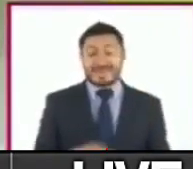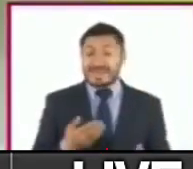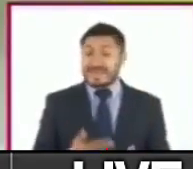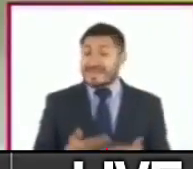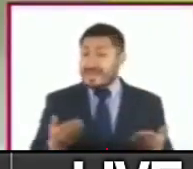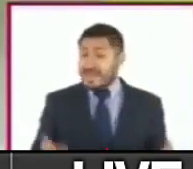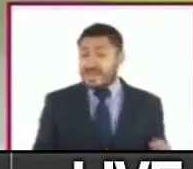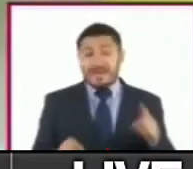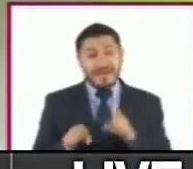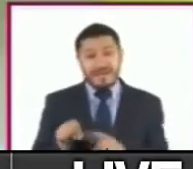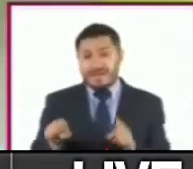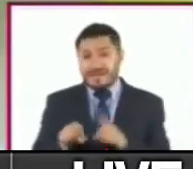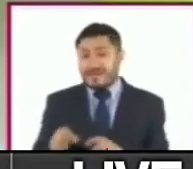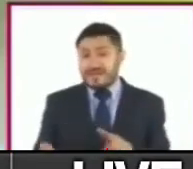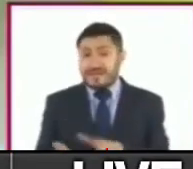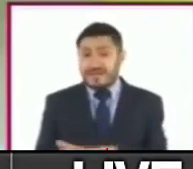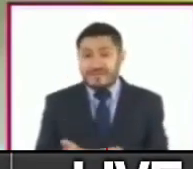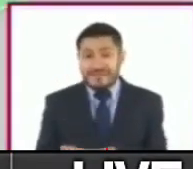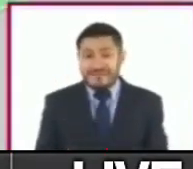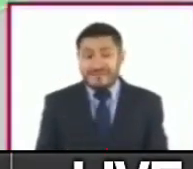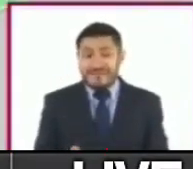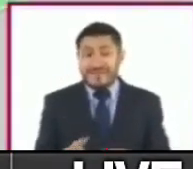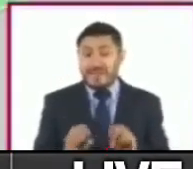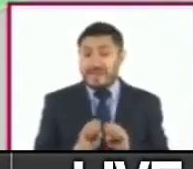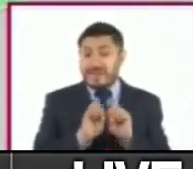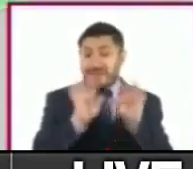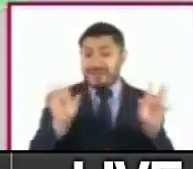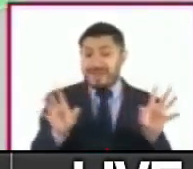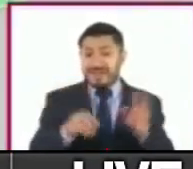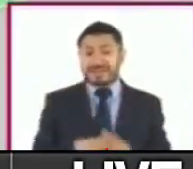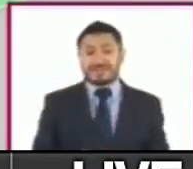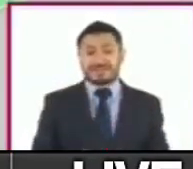Ahora vamos a la casilla verde agua.